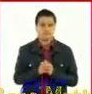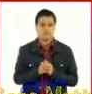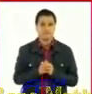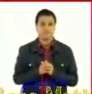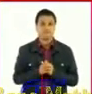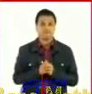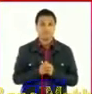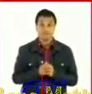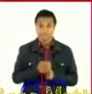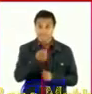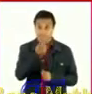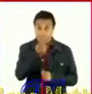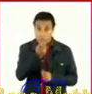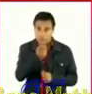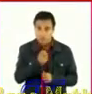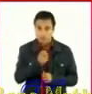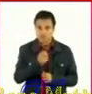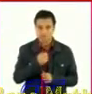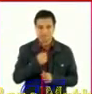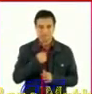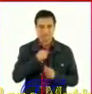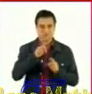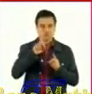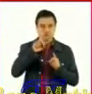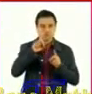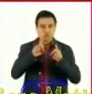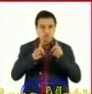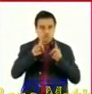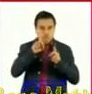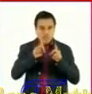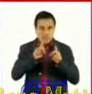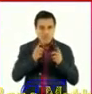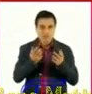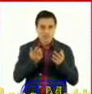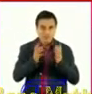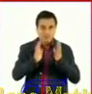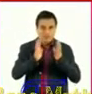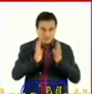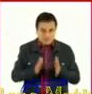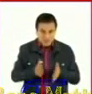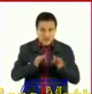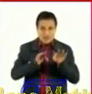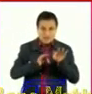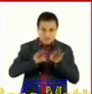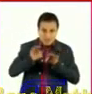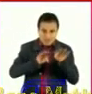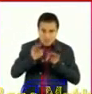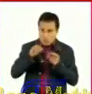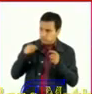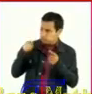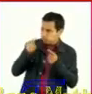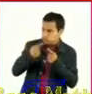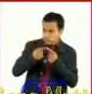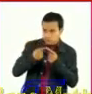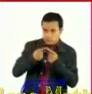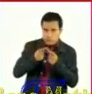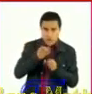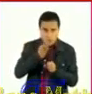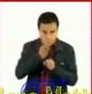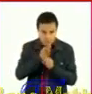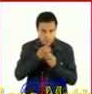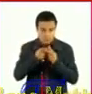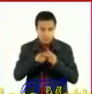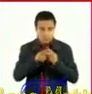eso hace dudar, porque pues ya con todo este camino recorrido, hoy estaríamos ya poniendo manos a la obra para construir